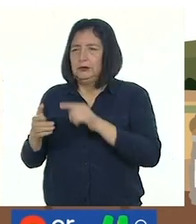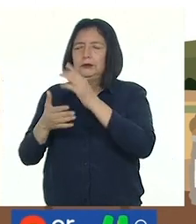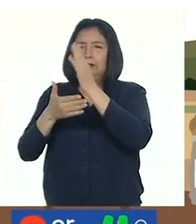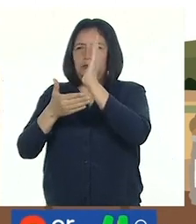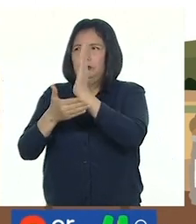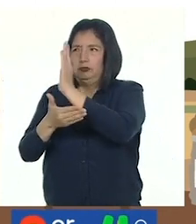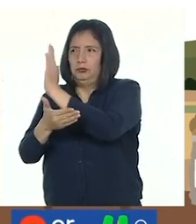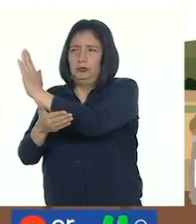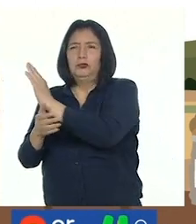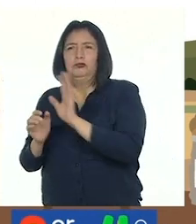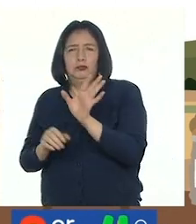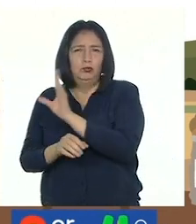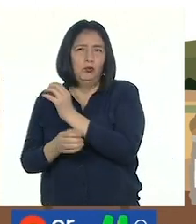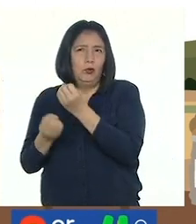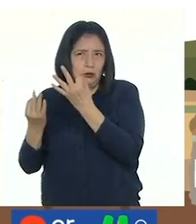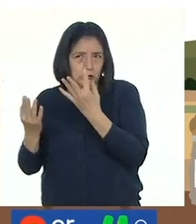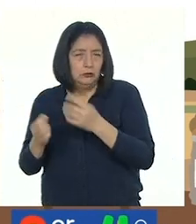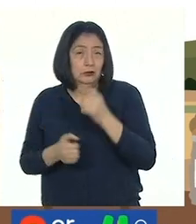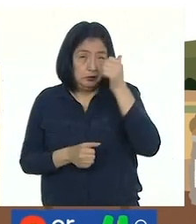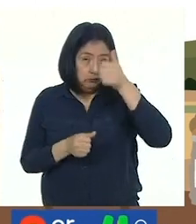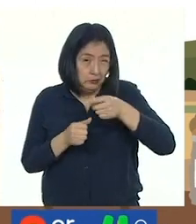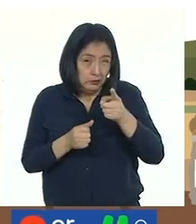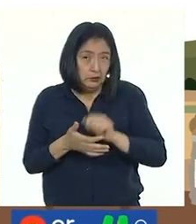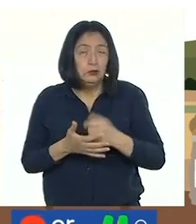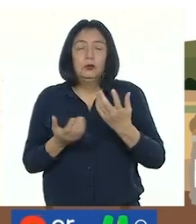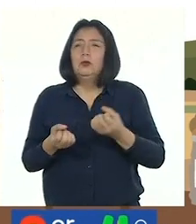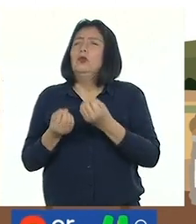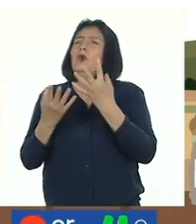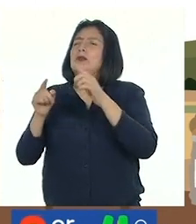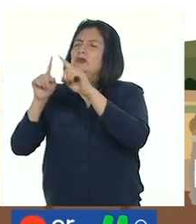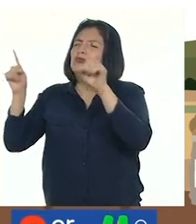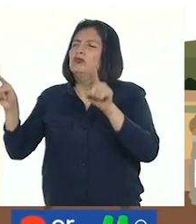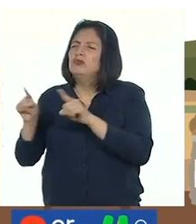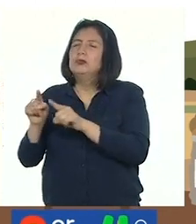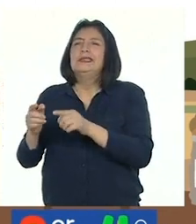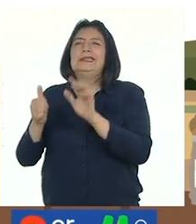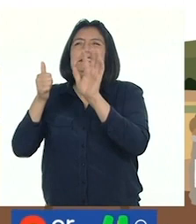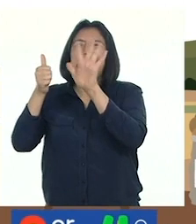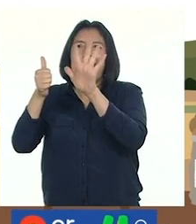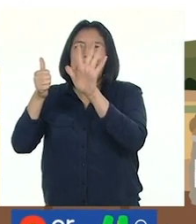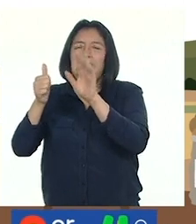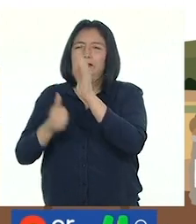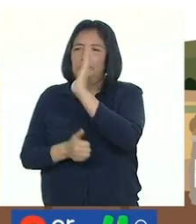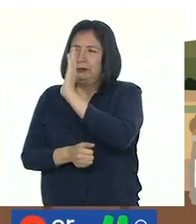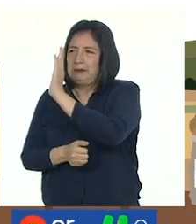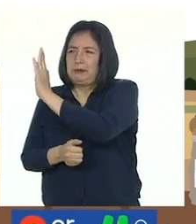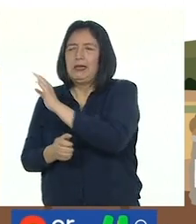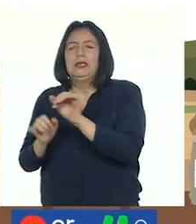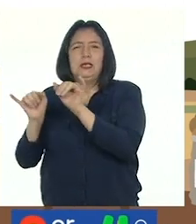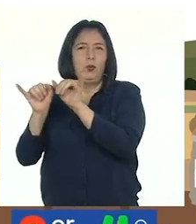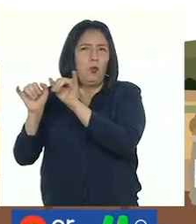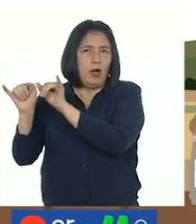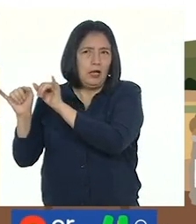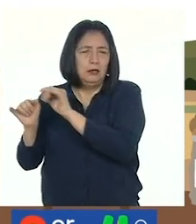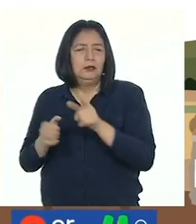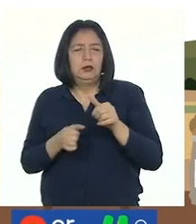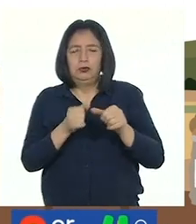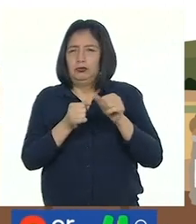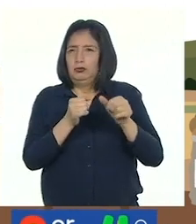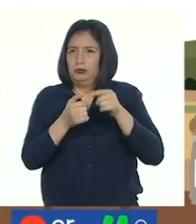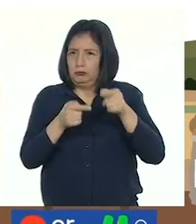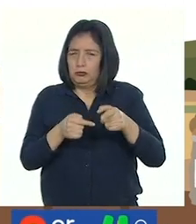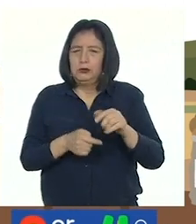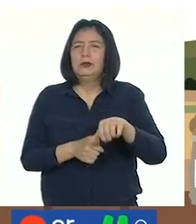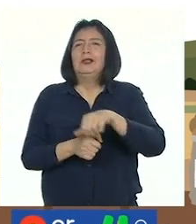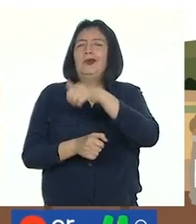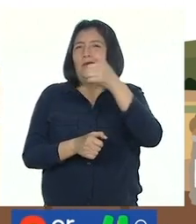dividió un todo. ¿Se acuerdan? El terreno se dividió en 6 partes iguales. Este número representa al